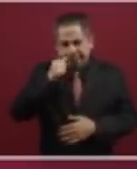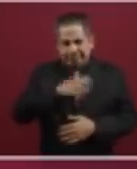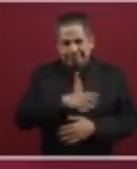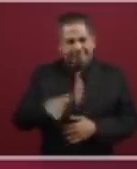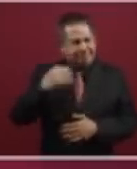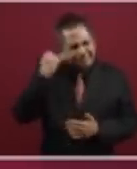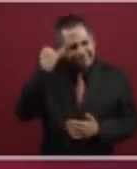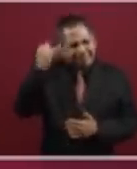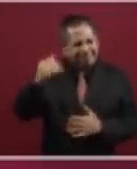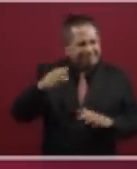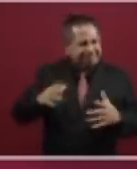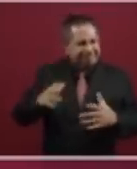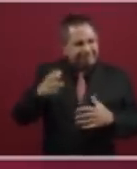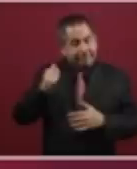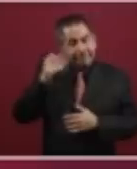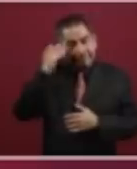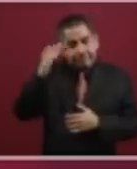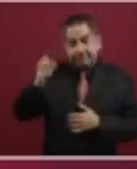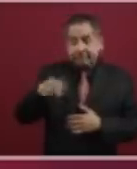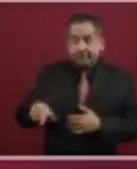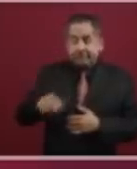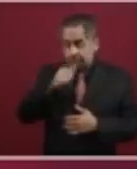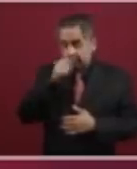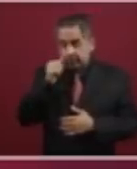Imagínense lo que significó la separación